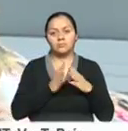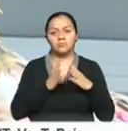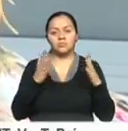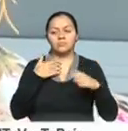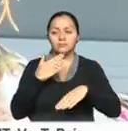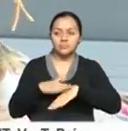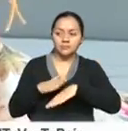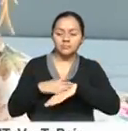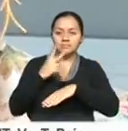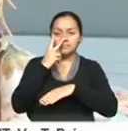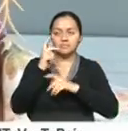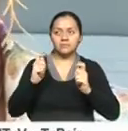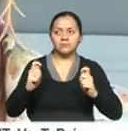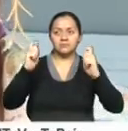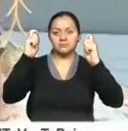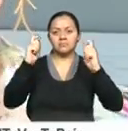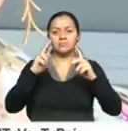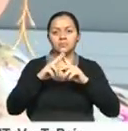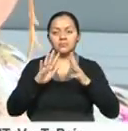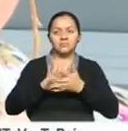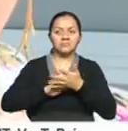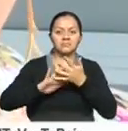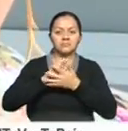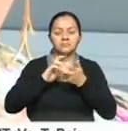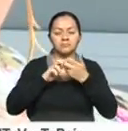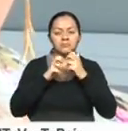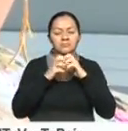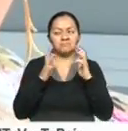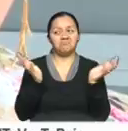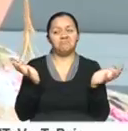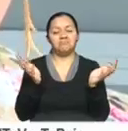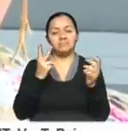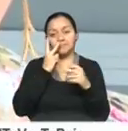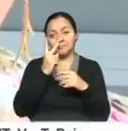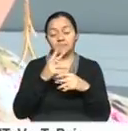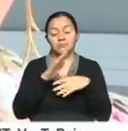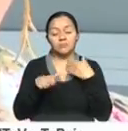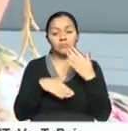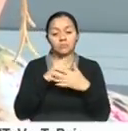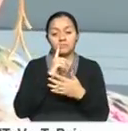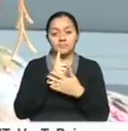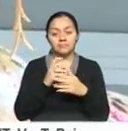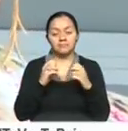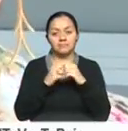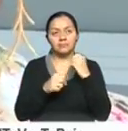de buscarse fama a través de hacer escándalo. Y yo creo que realmente